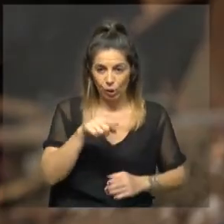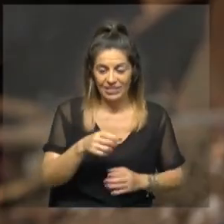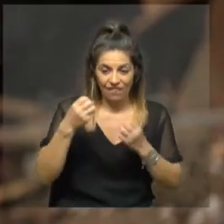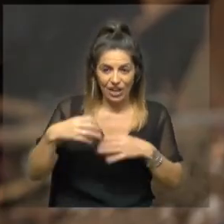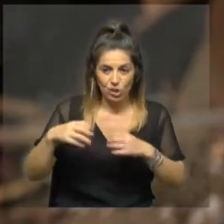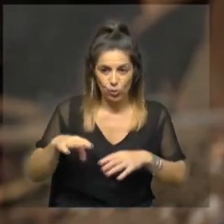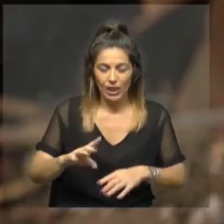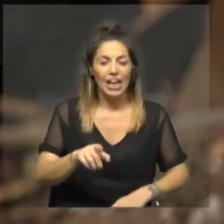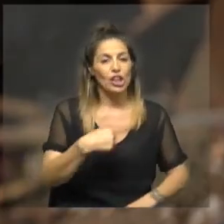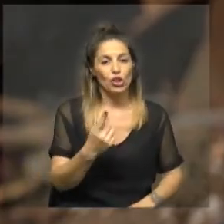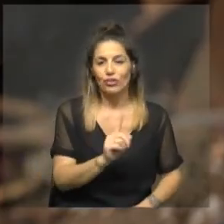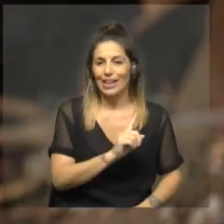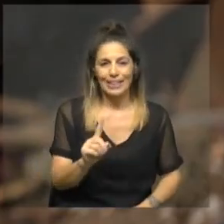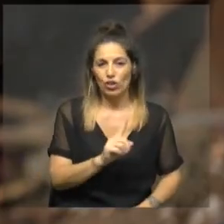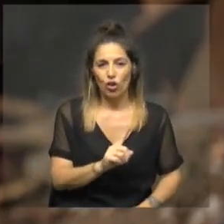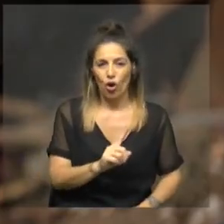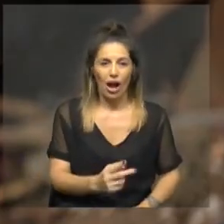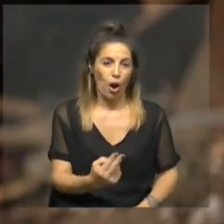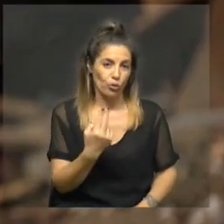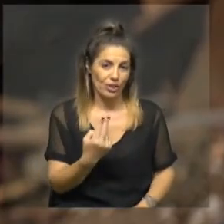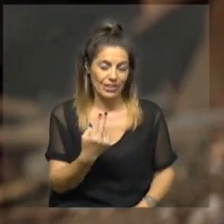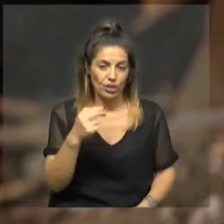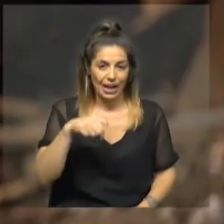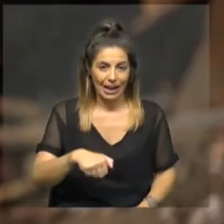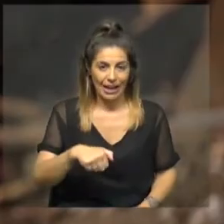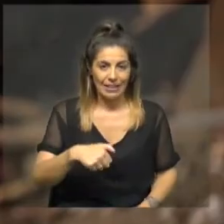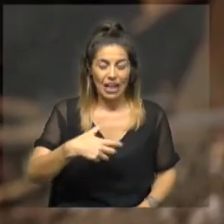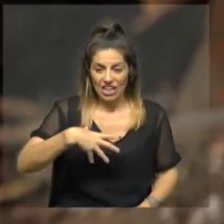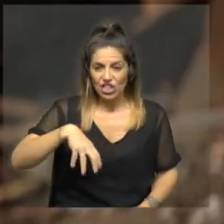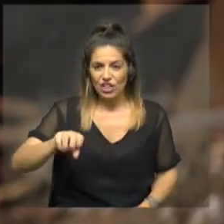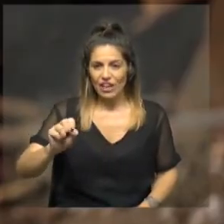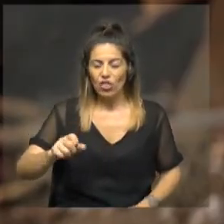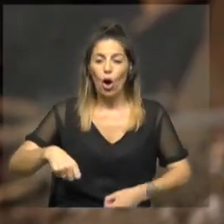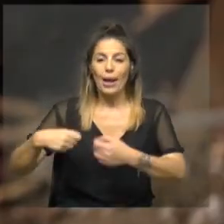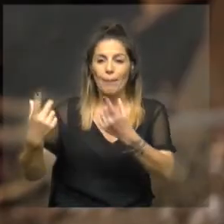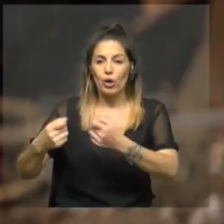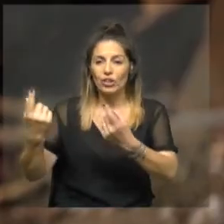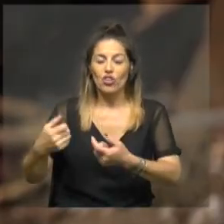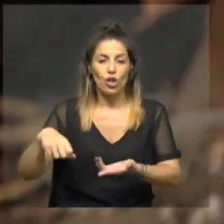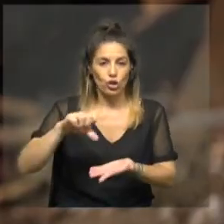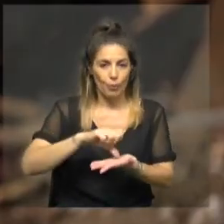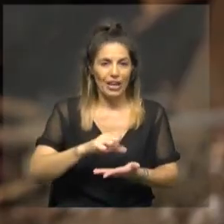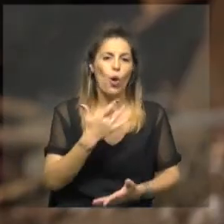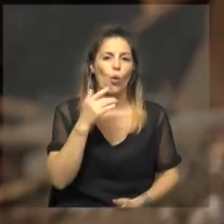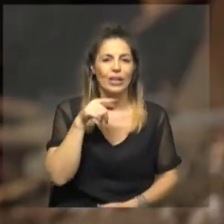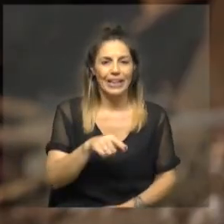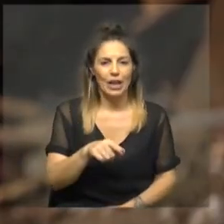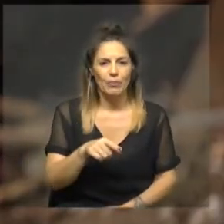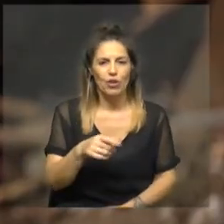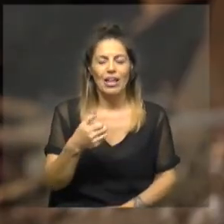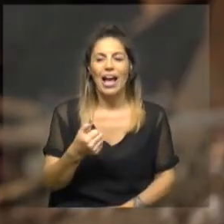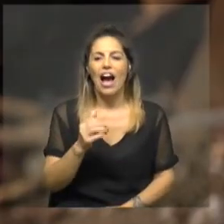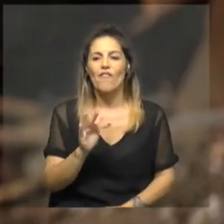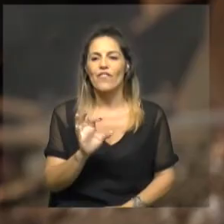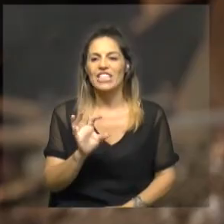y hay otros que no cuentan con esa posibilidad y por lo tanto tienen que ser exportados al exterior. Un ejemplo de eso, por ejemplo, son los asbestos, que